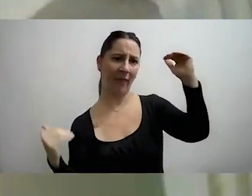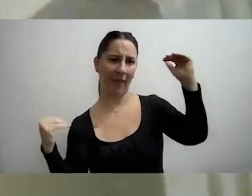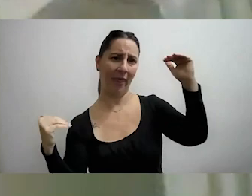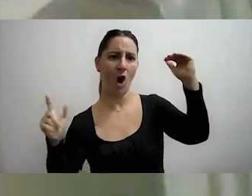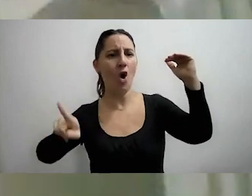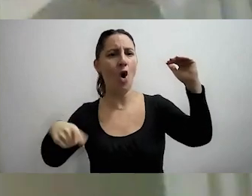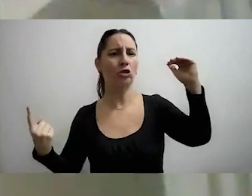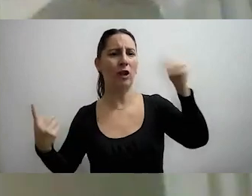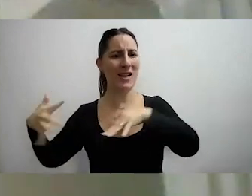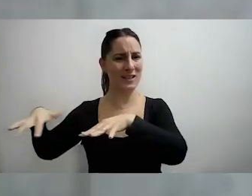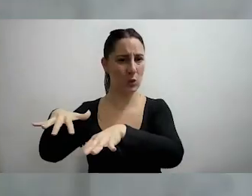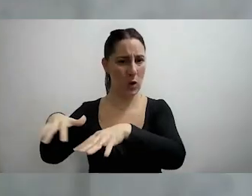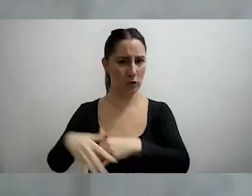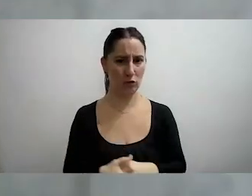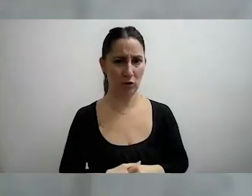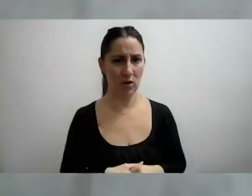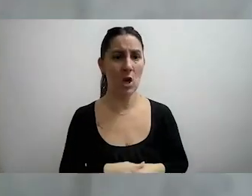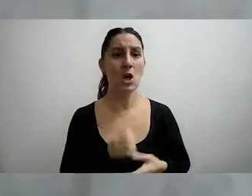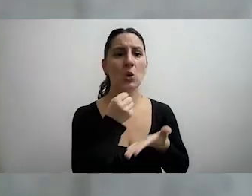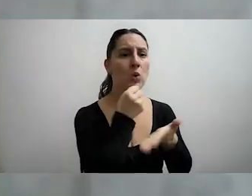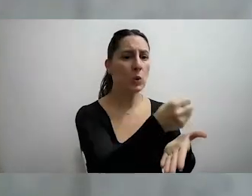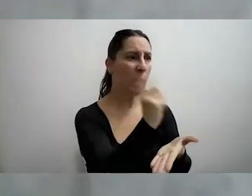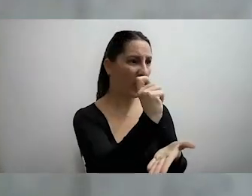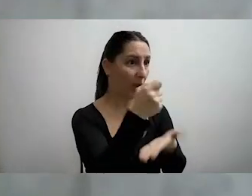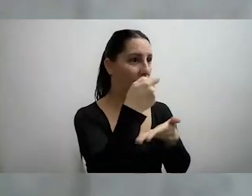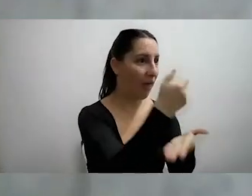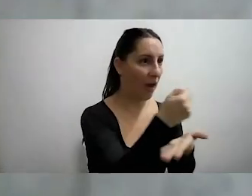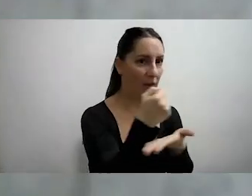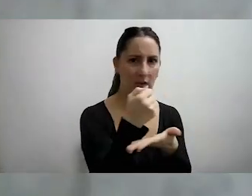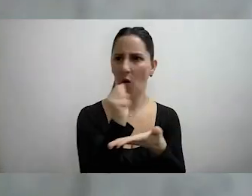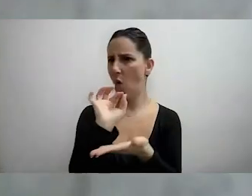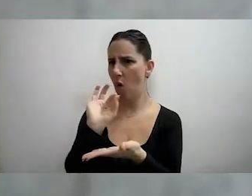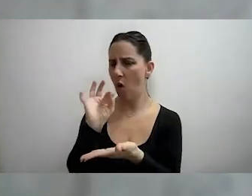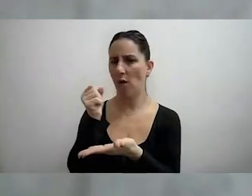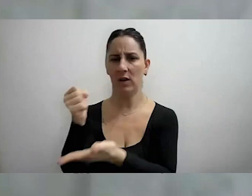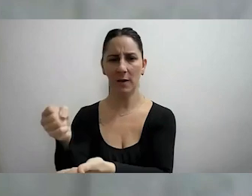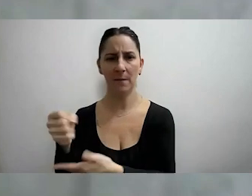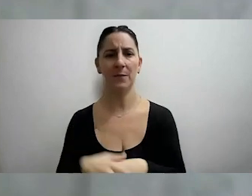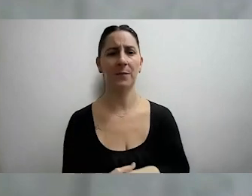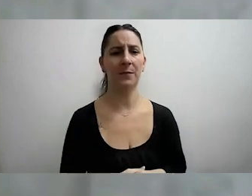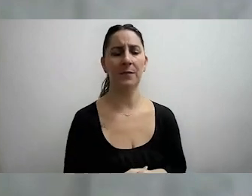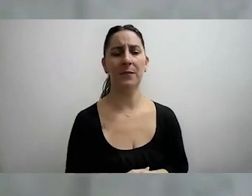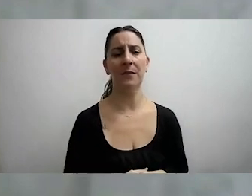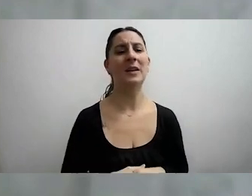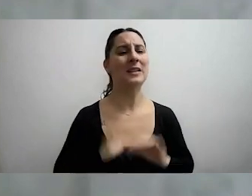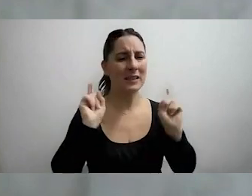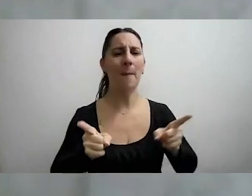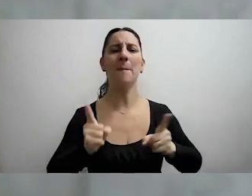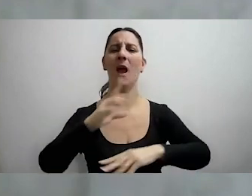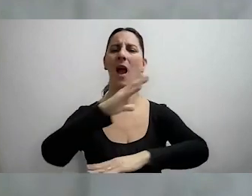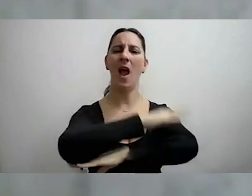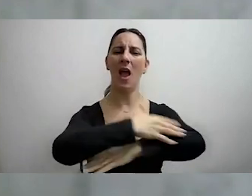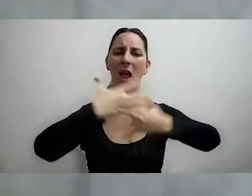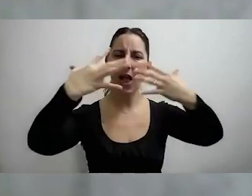otra situación. ¿A quién le das el subsidio? Y aparte hay Exacto. un tema muy interesante, que es un tema de ética también ambiental. ¿En qué